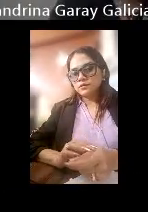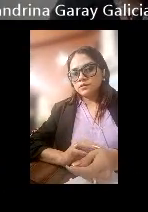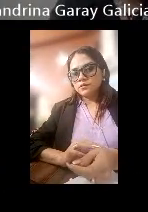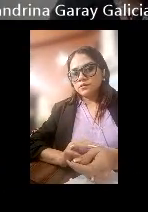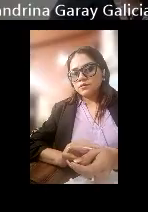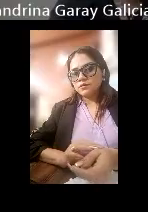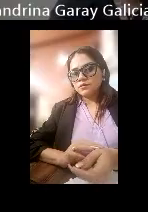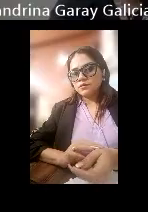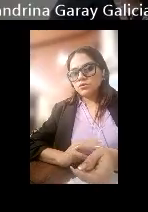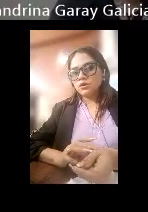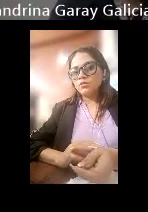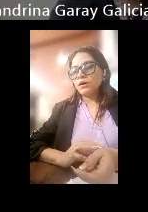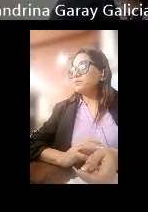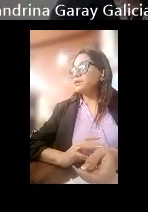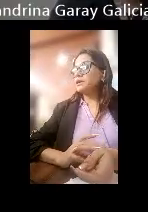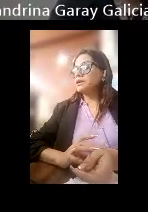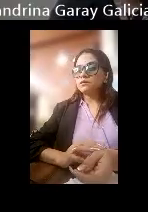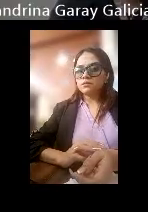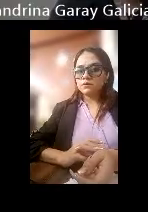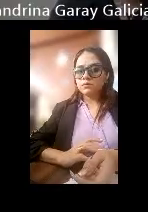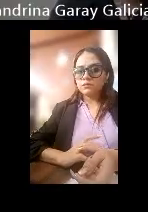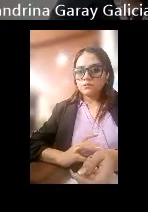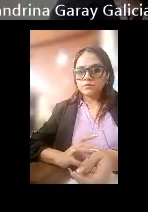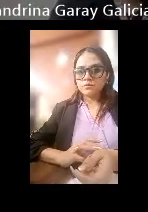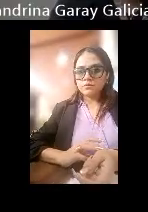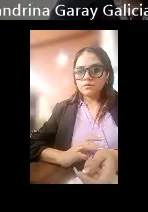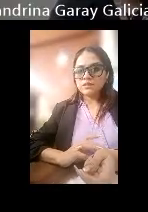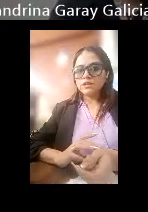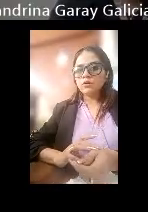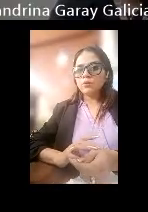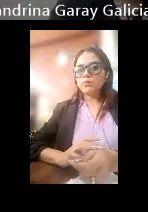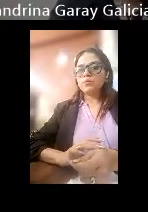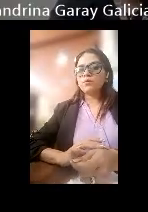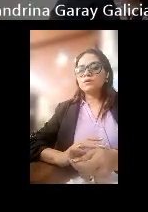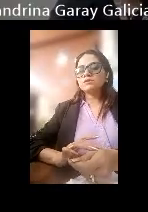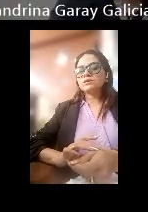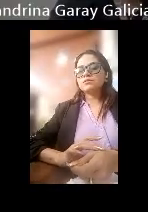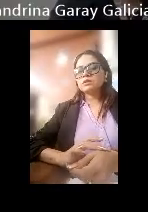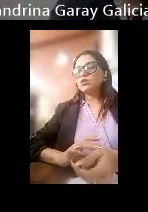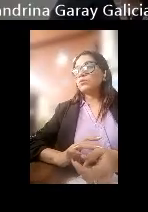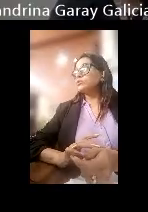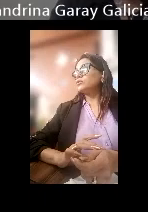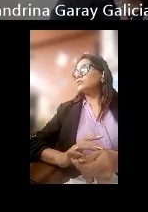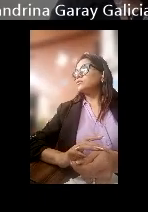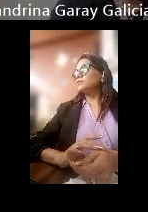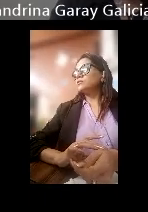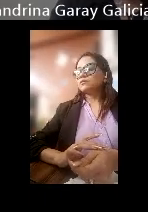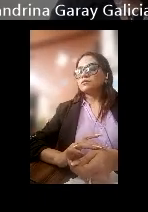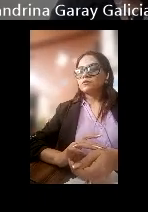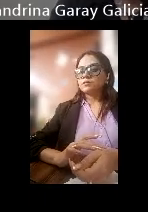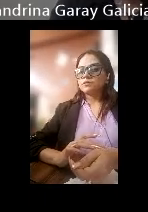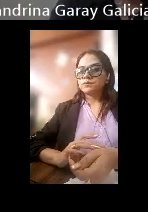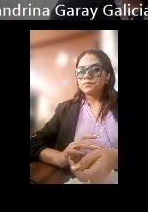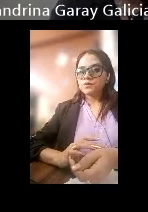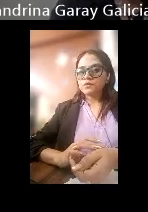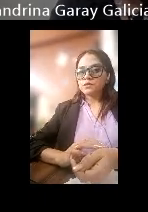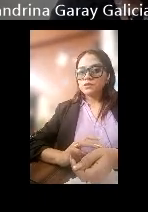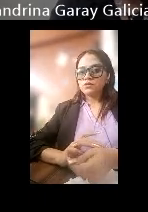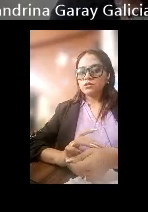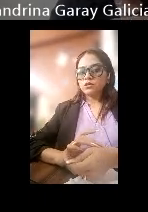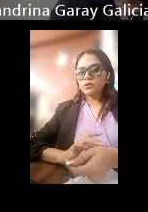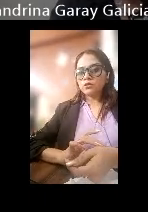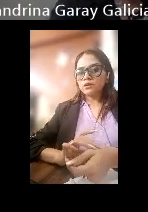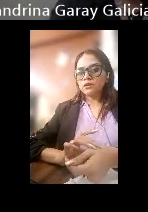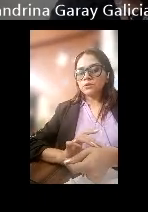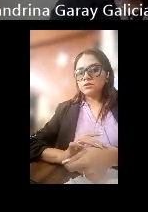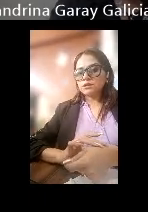reconocen. Fíjense, el sábado pasado tuvimos nuestro evento aquí en Guadalajara, hubo eventos en muchas ciudades, en Acapulco, sé que hoy van a